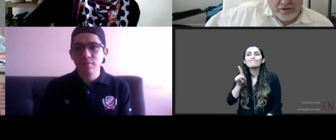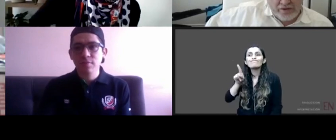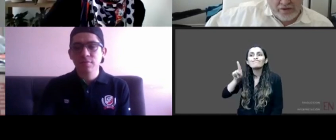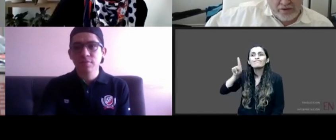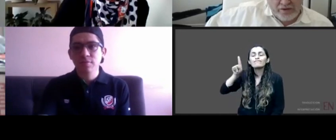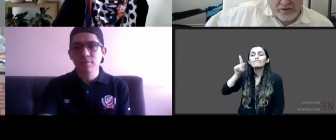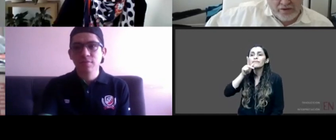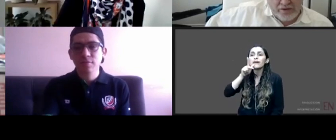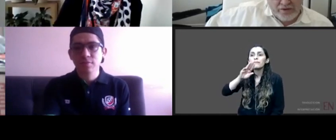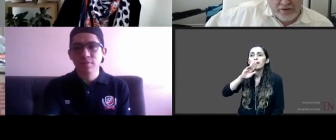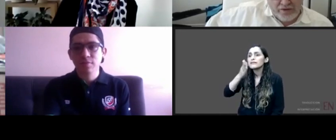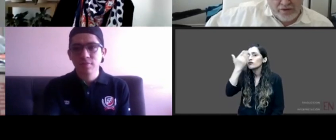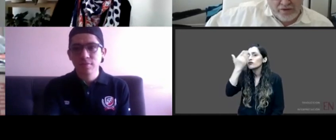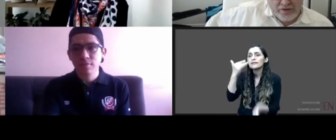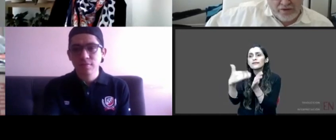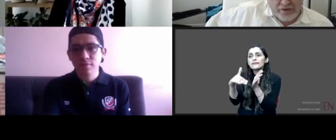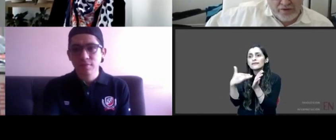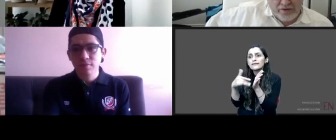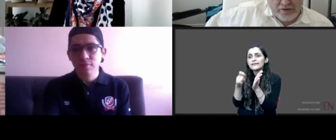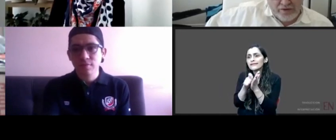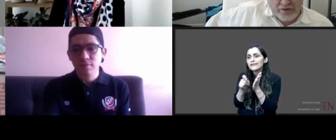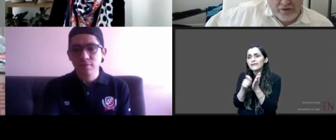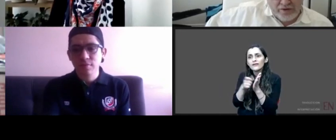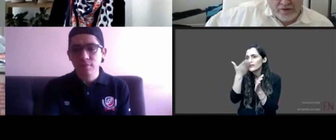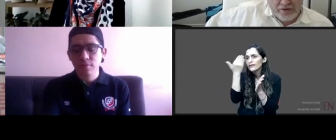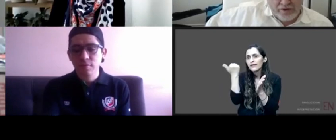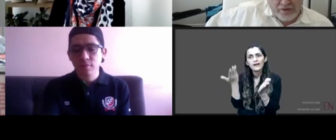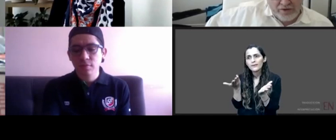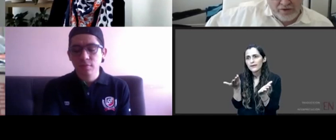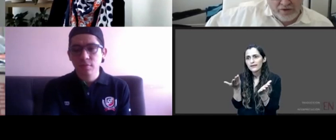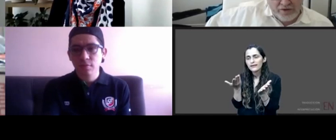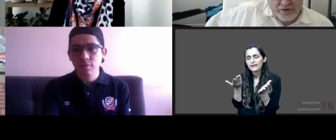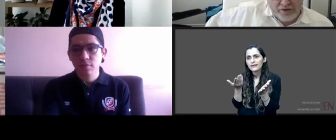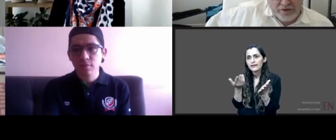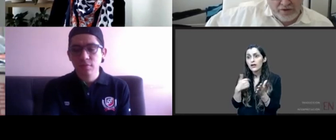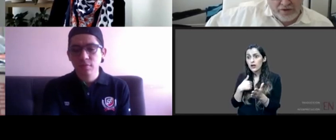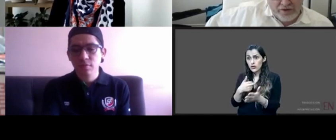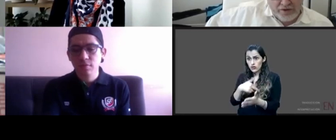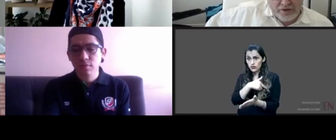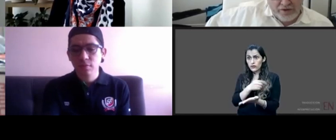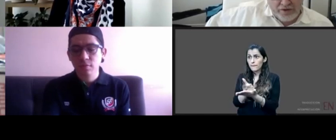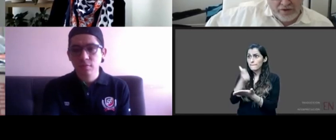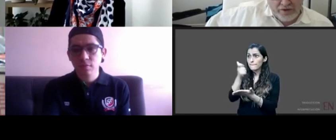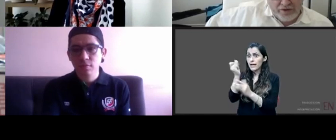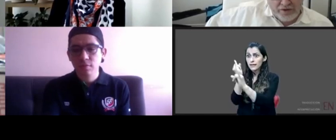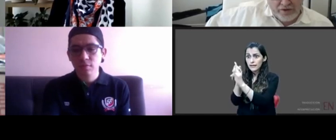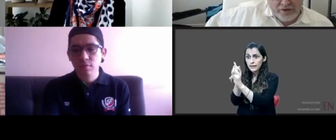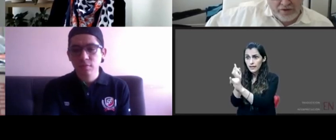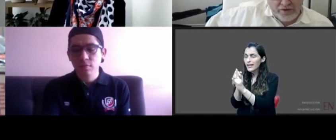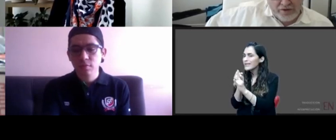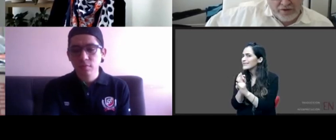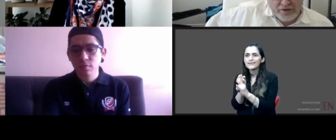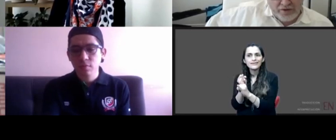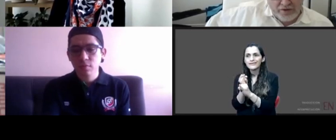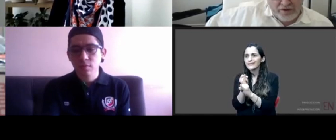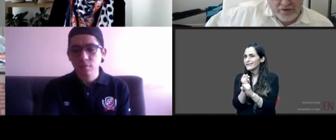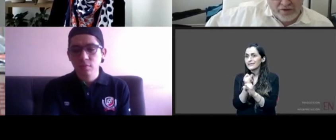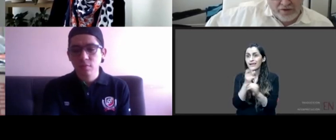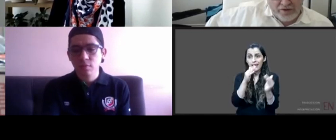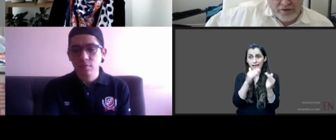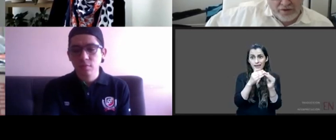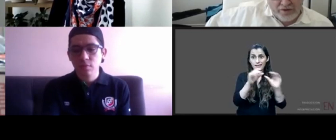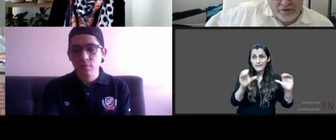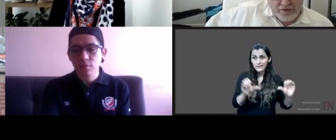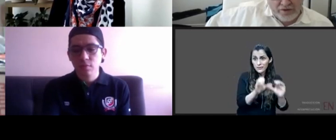leer ni escribir. No hay para pagar un internet y tampoco hay computadoras.